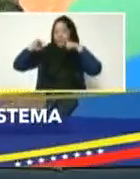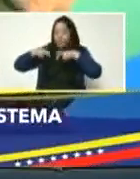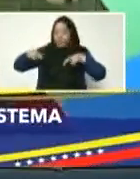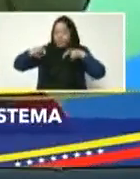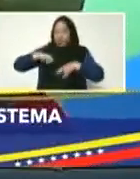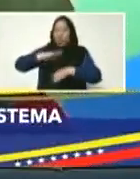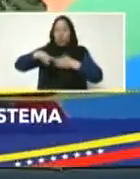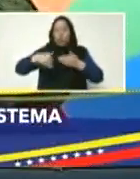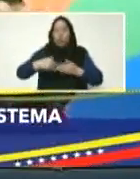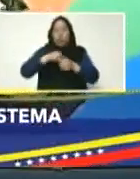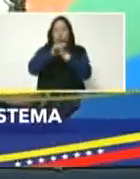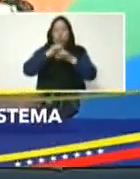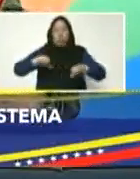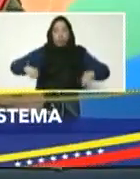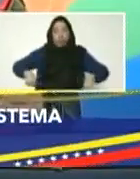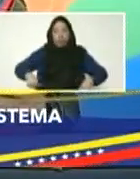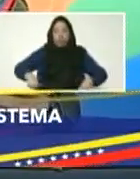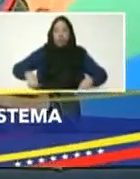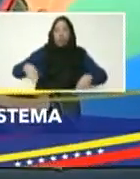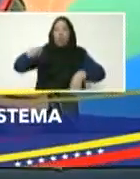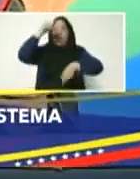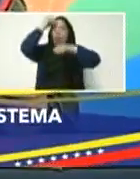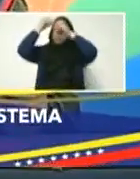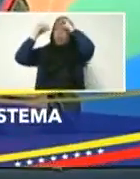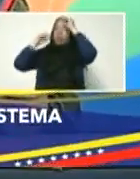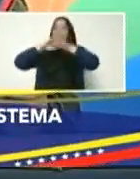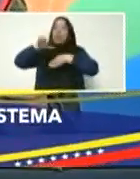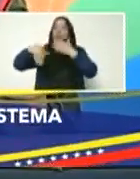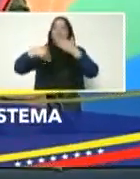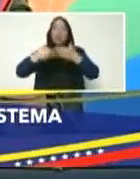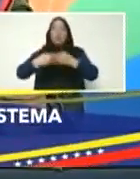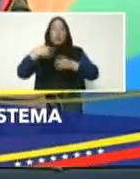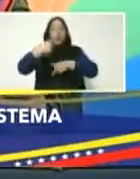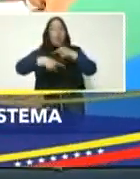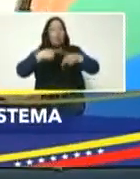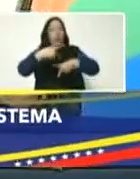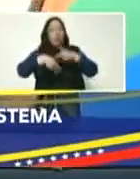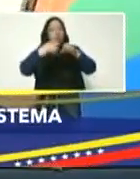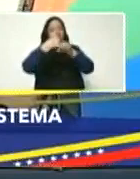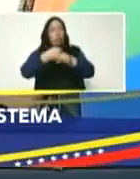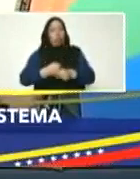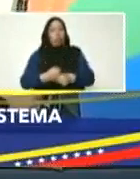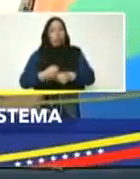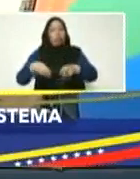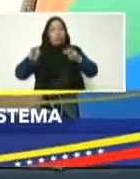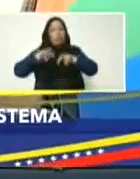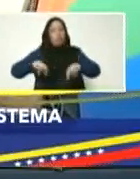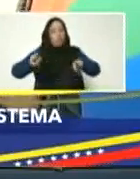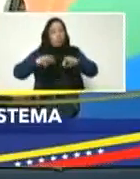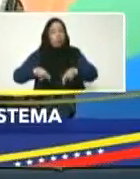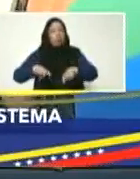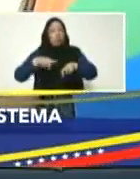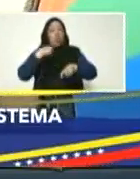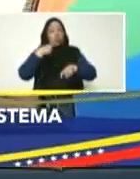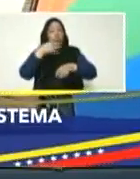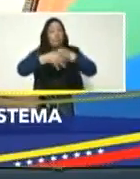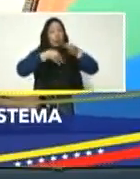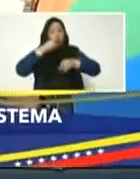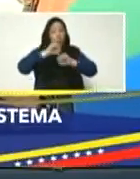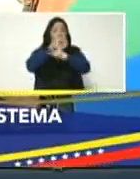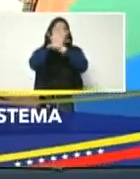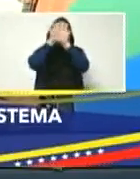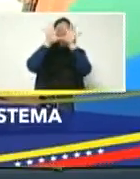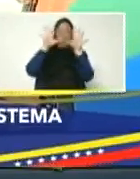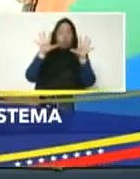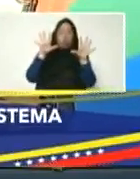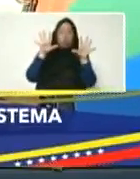Fuerza Armada. De hecho, nos hemos alimentado de todos los procedimientos de la Fuerza Armada, pero como una instrucción suya ha sido clara, esto lo hemos querido